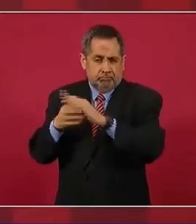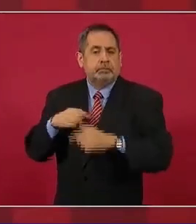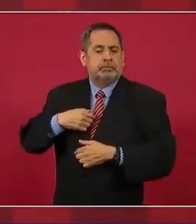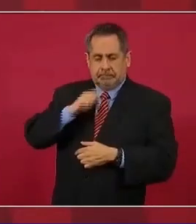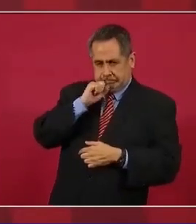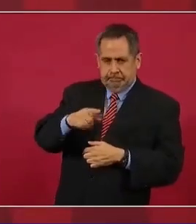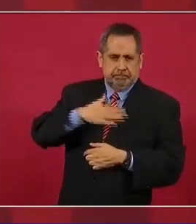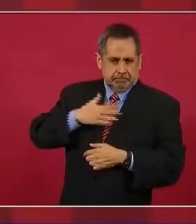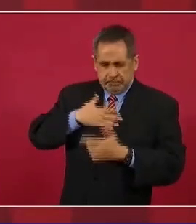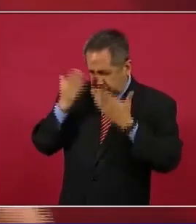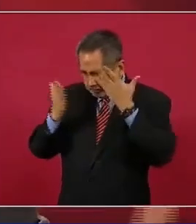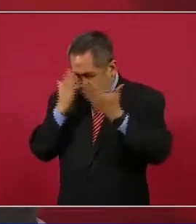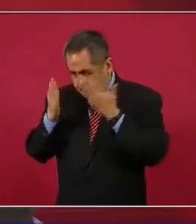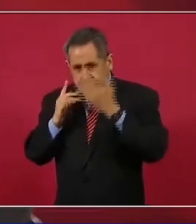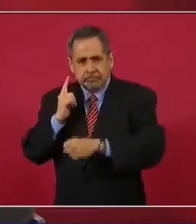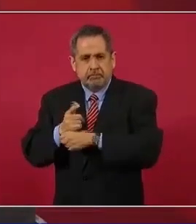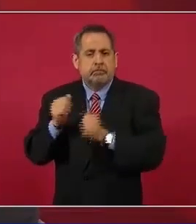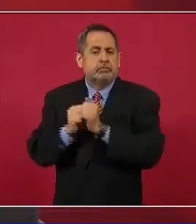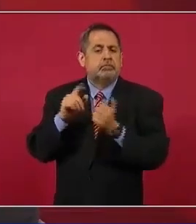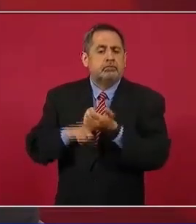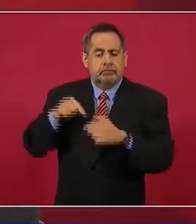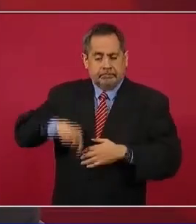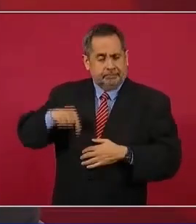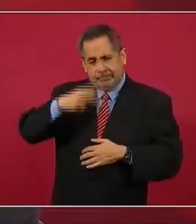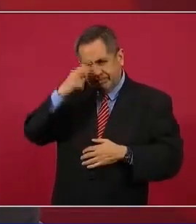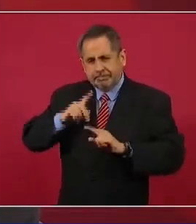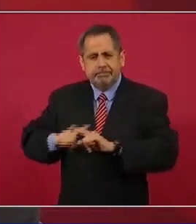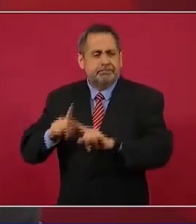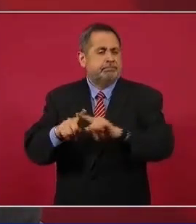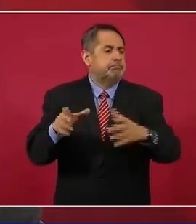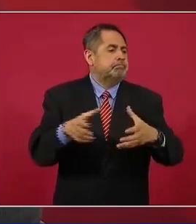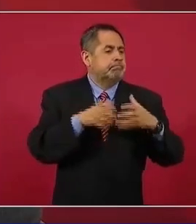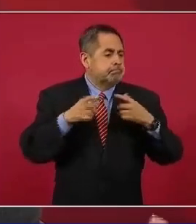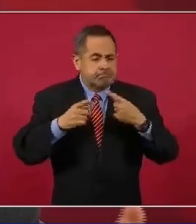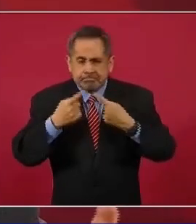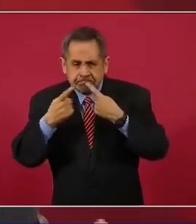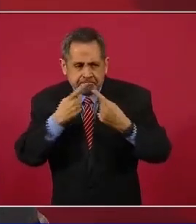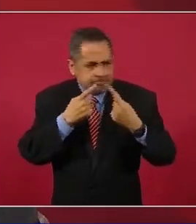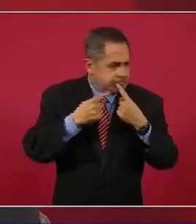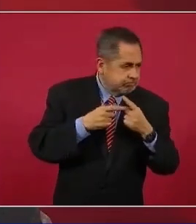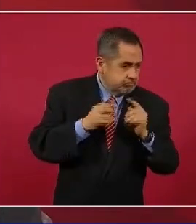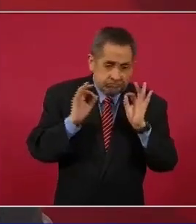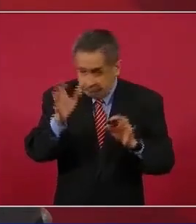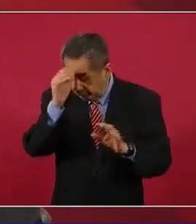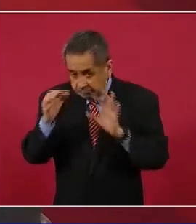nosotros también lo analizamos con el apoyo de distintas comunidades académicas del país,